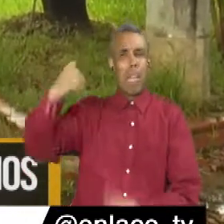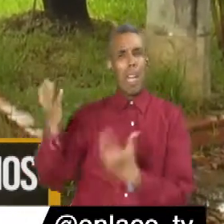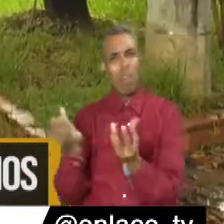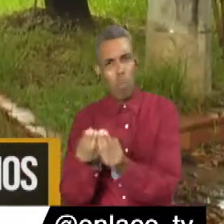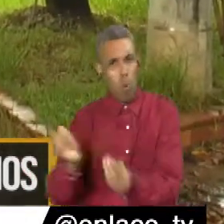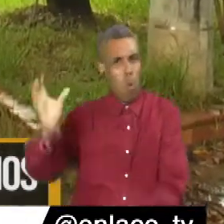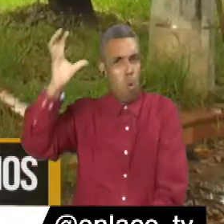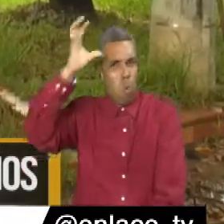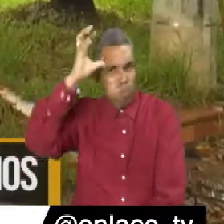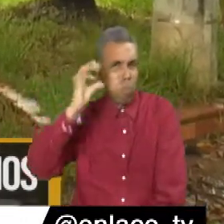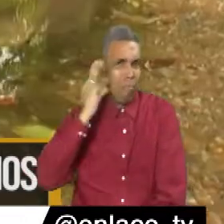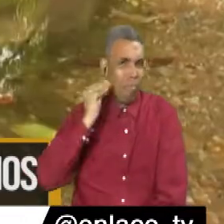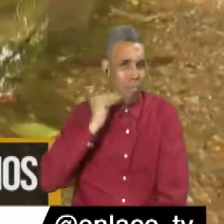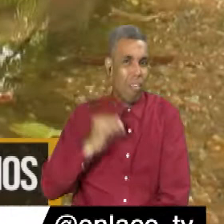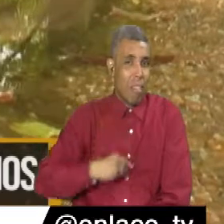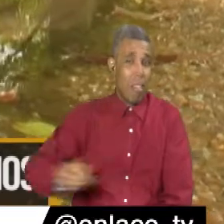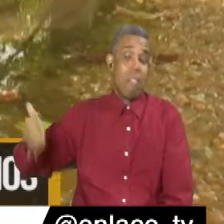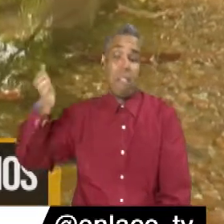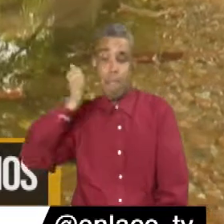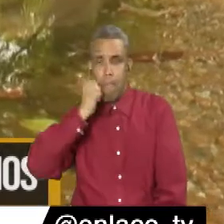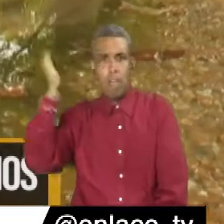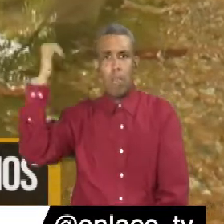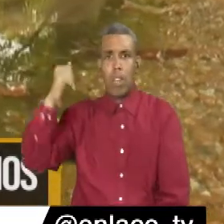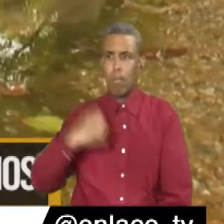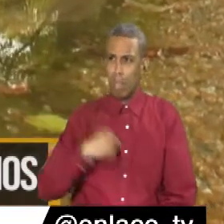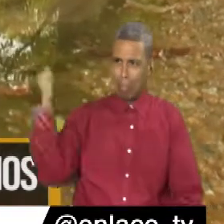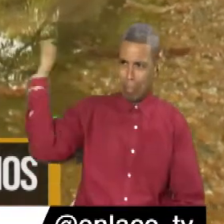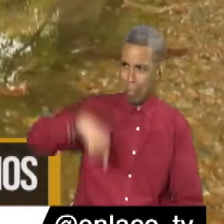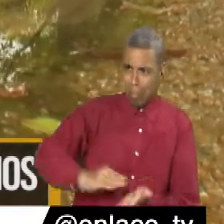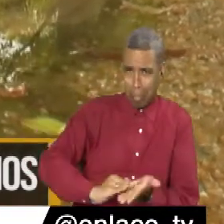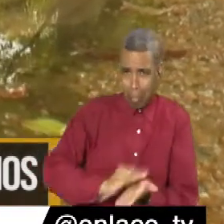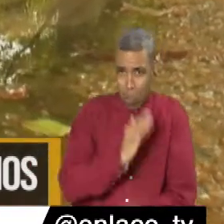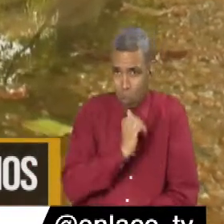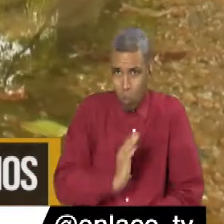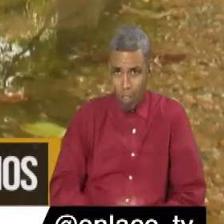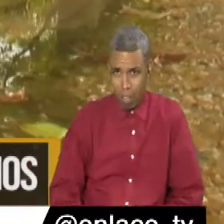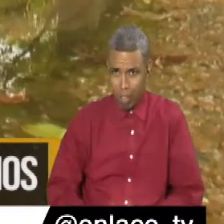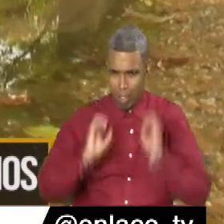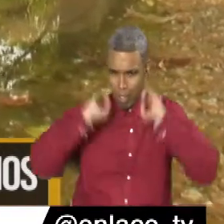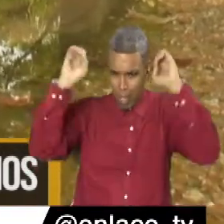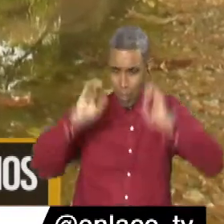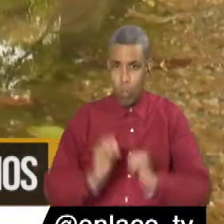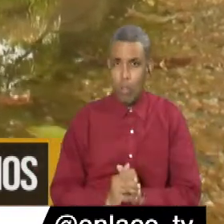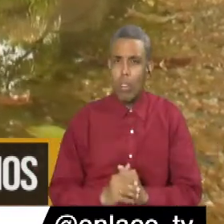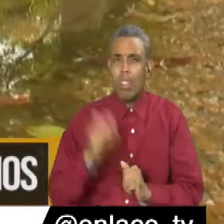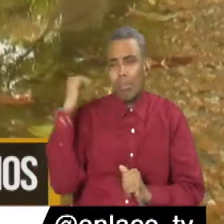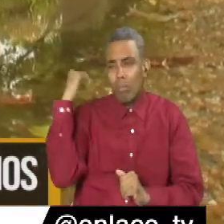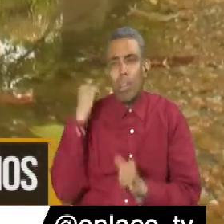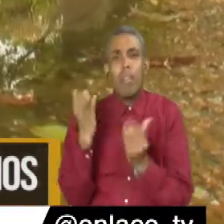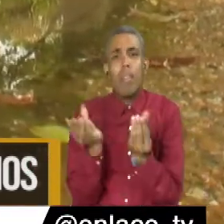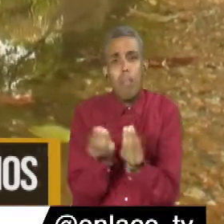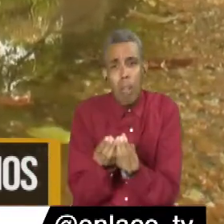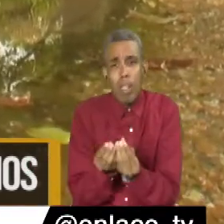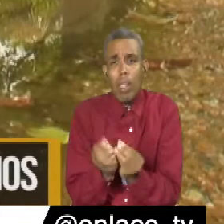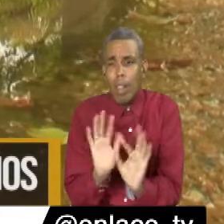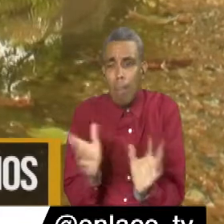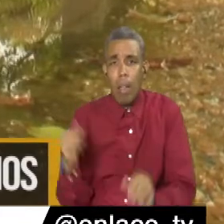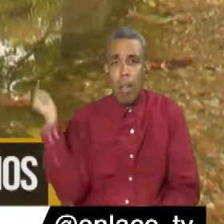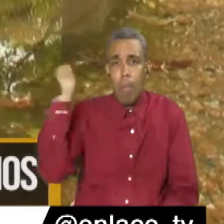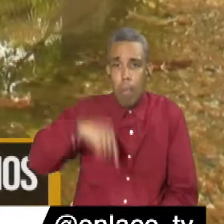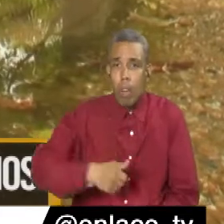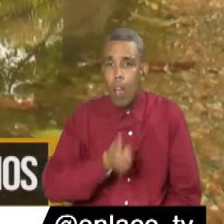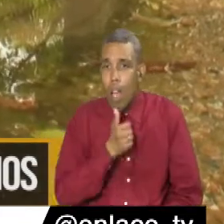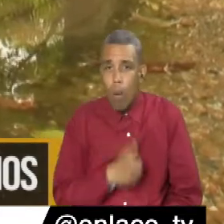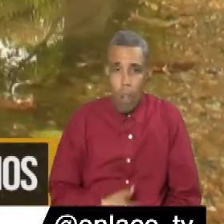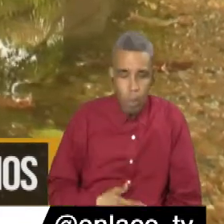valoricen el daño, y no ha venido ninguno. Vinieron, fueron unos contratistas, sacaron agua y lamentablemente esto sigue lo mismo. El agua